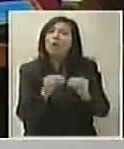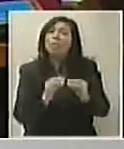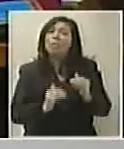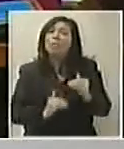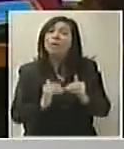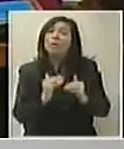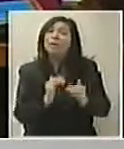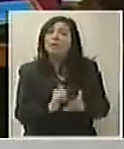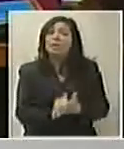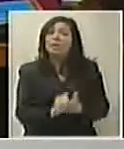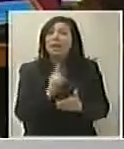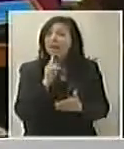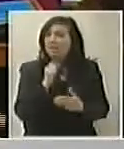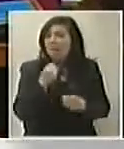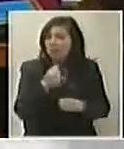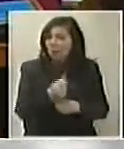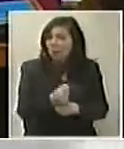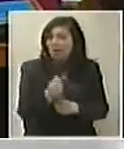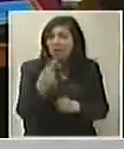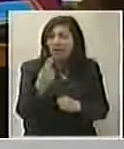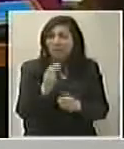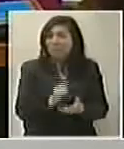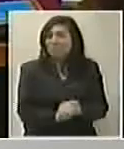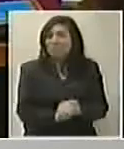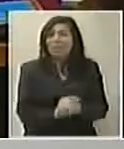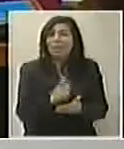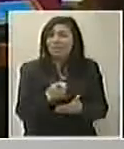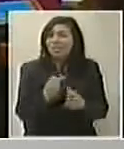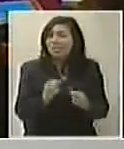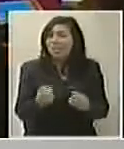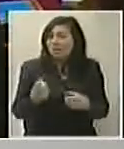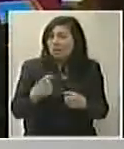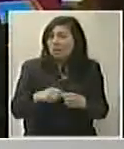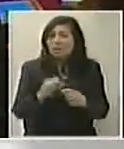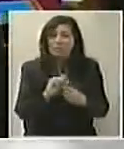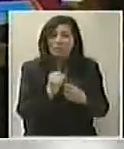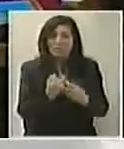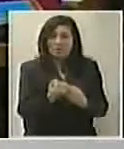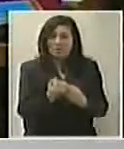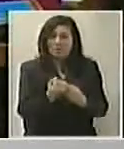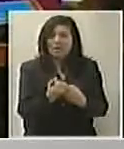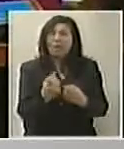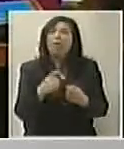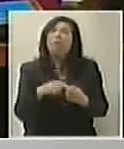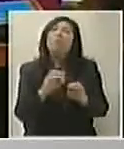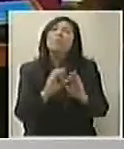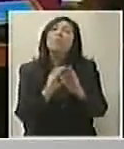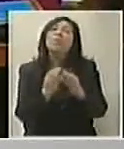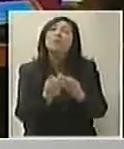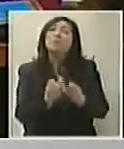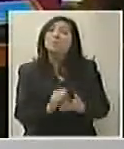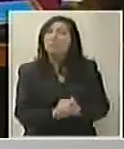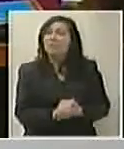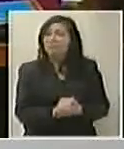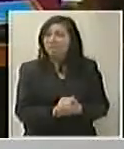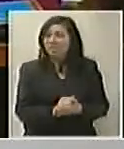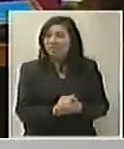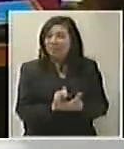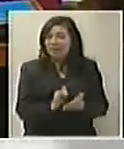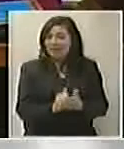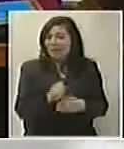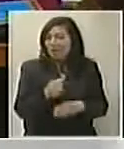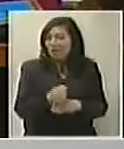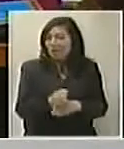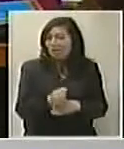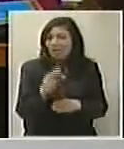mayor complejidad. ¿Esa es la lucha contra la corrupción? ¿Esa es la inclusión social o la inclusión familiar? ¿Acaso la